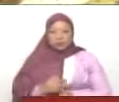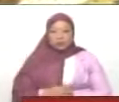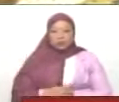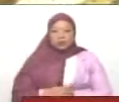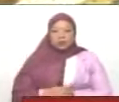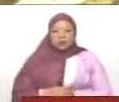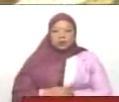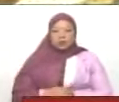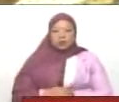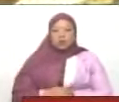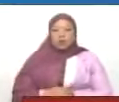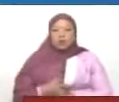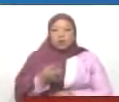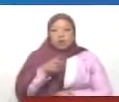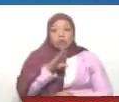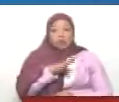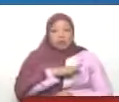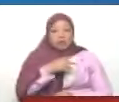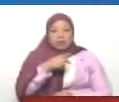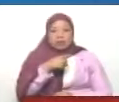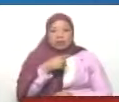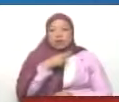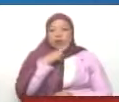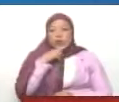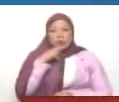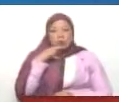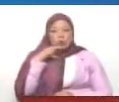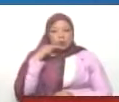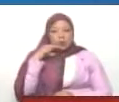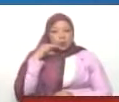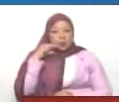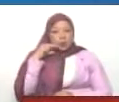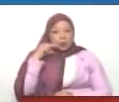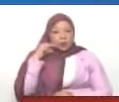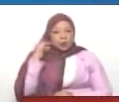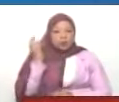estos son unos tequeños, perdón, unos golfeados